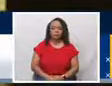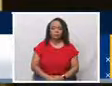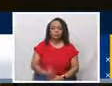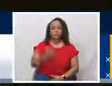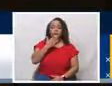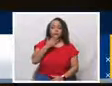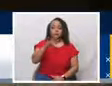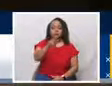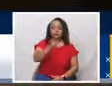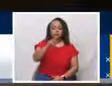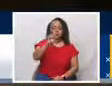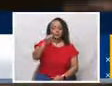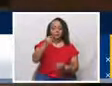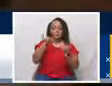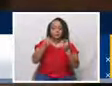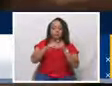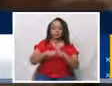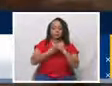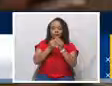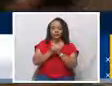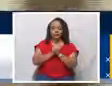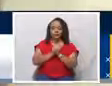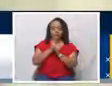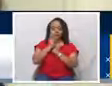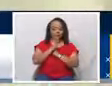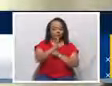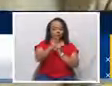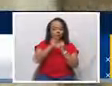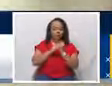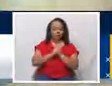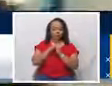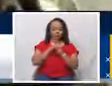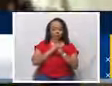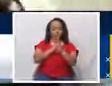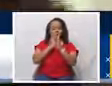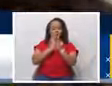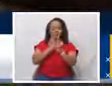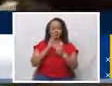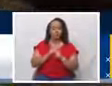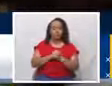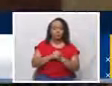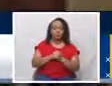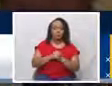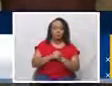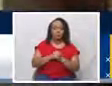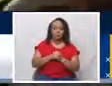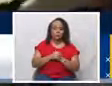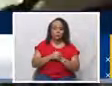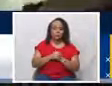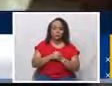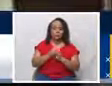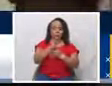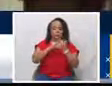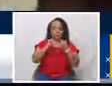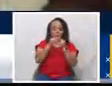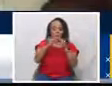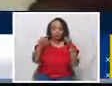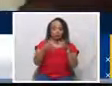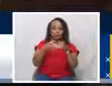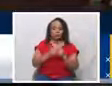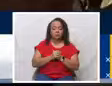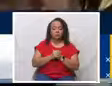Gracias, compañeros. Así es, y ahora sí empiezan a dar salida. Empiezan a dar salida parte de la delegación que se